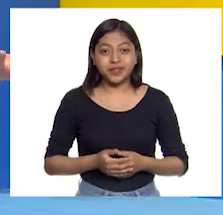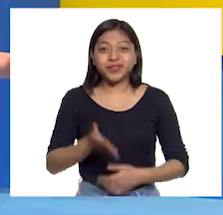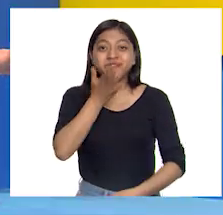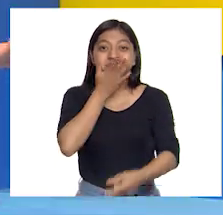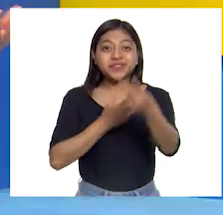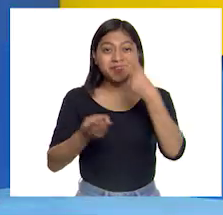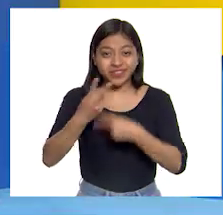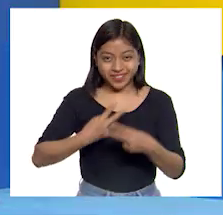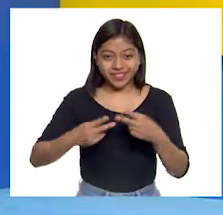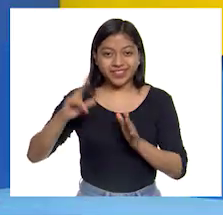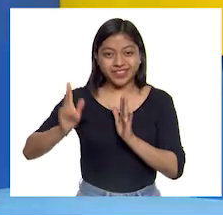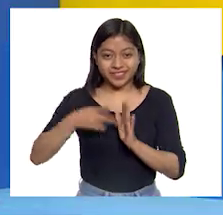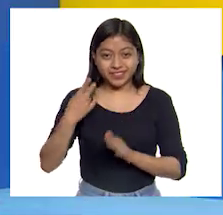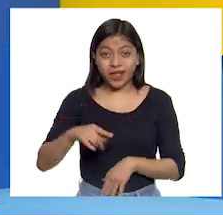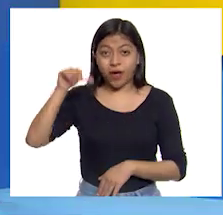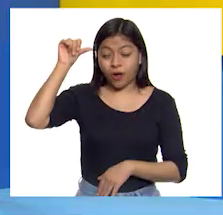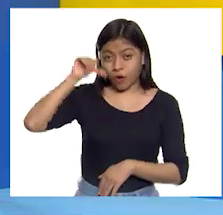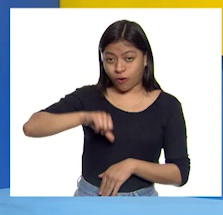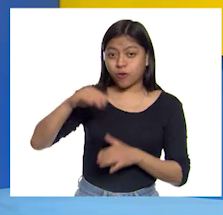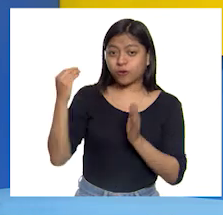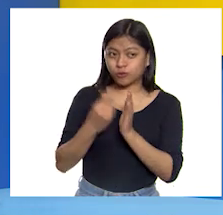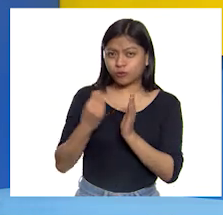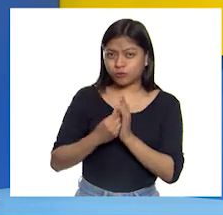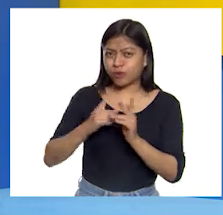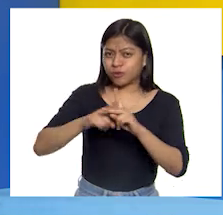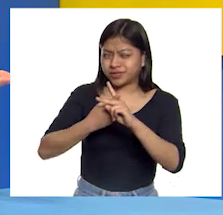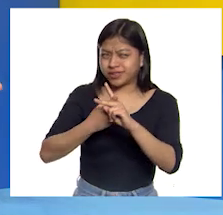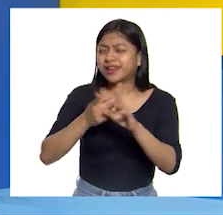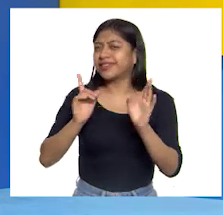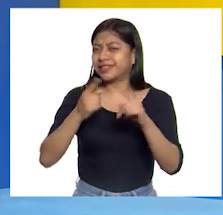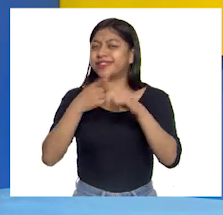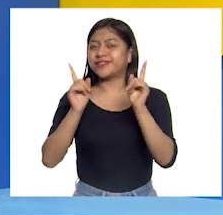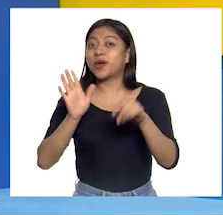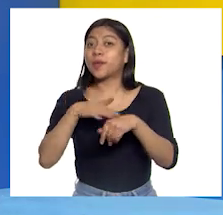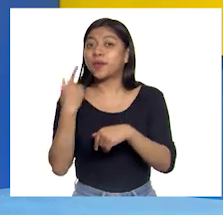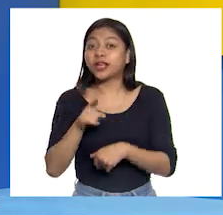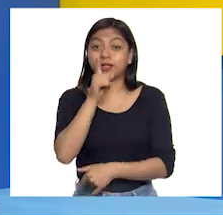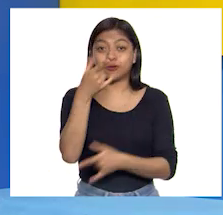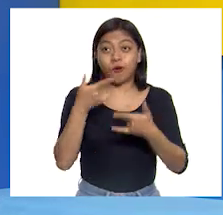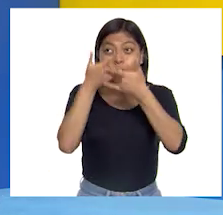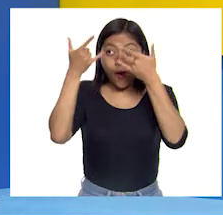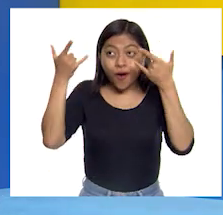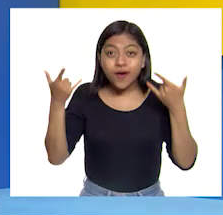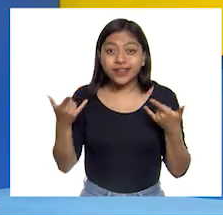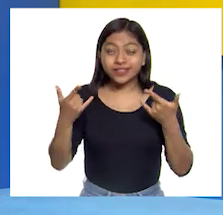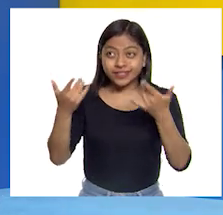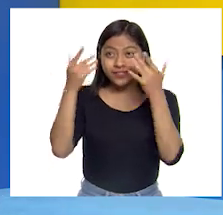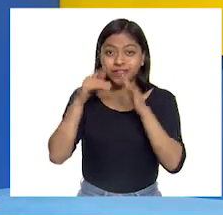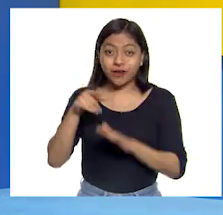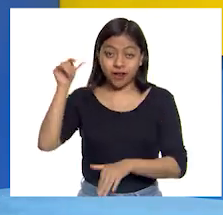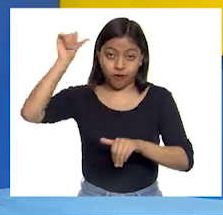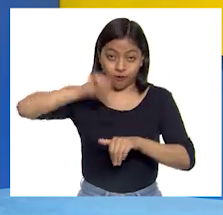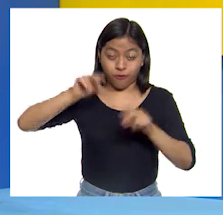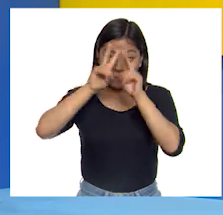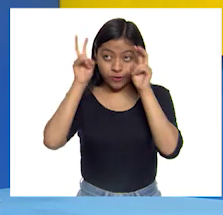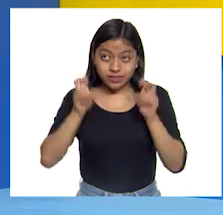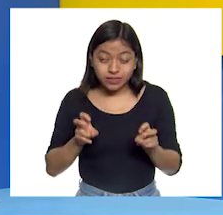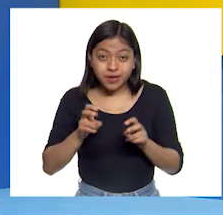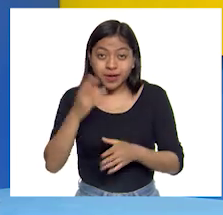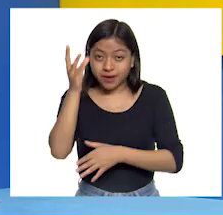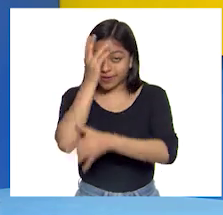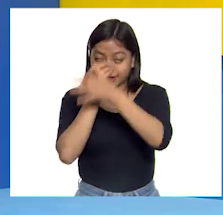Bienvenidos de regreso. Esta clase comenzará un poco diferente, porque antes de adentrarnos en el tema que nos corresponde estudiar el día de hoy, primero